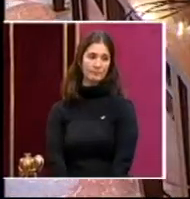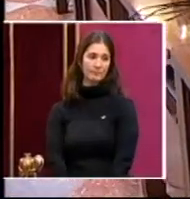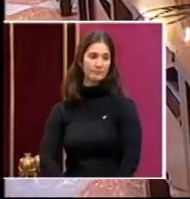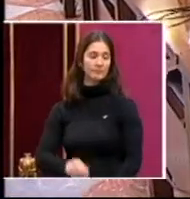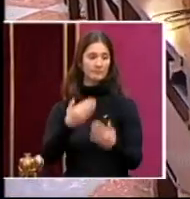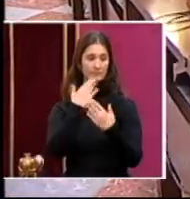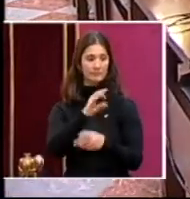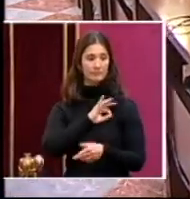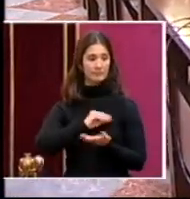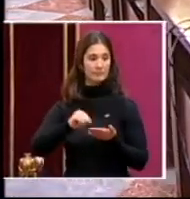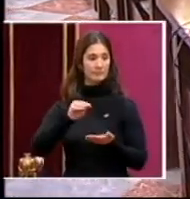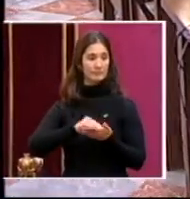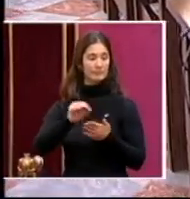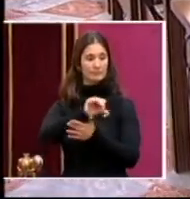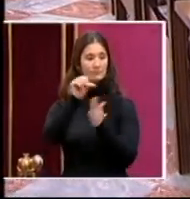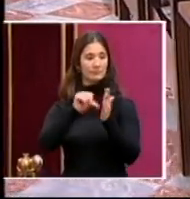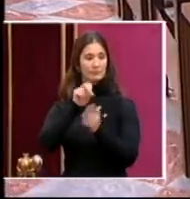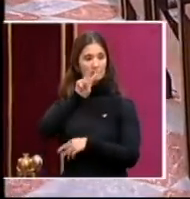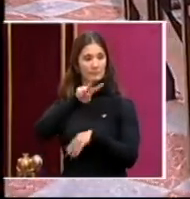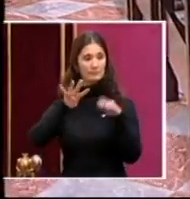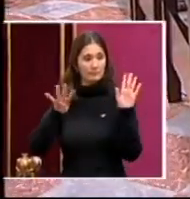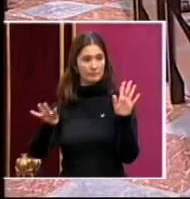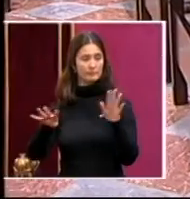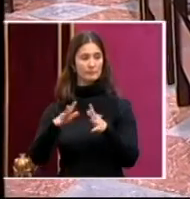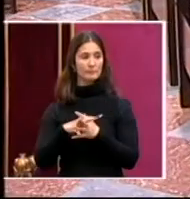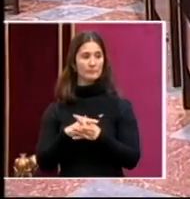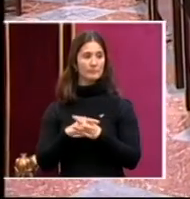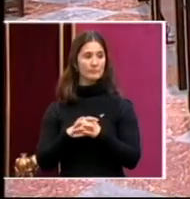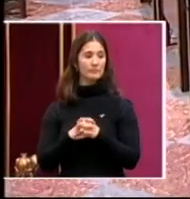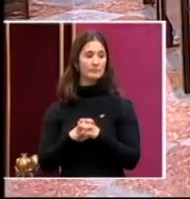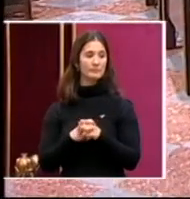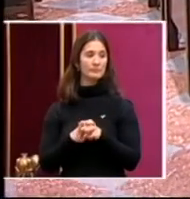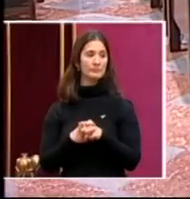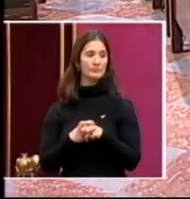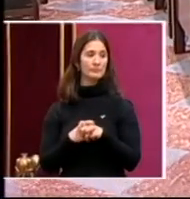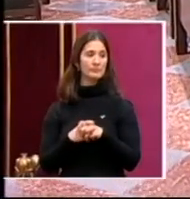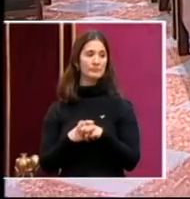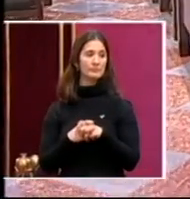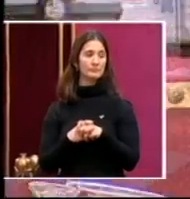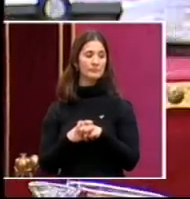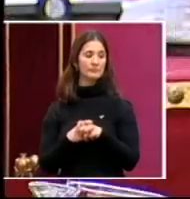Gracias, señor secretario. Pasaríamos al punto 29. Bien.